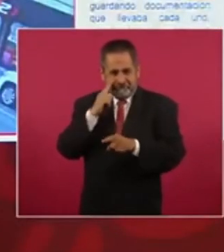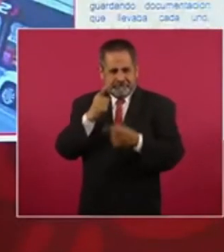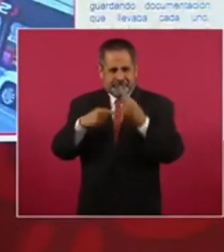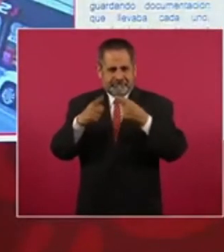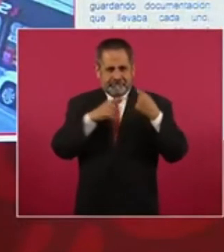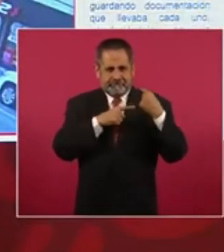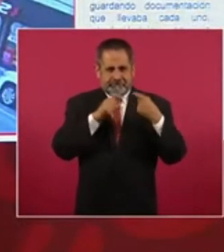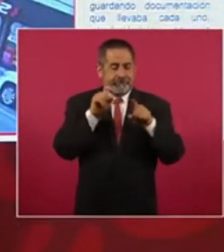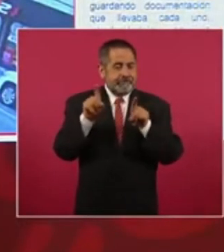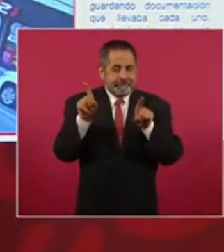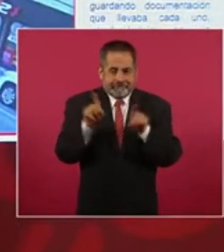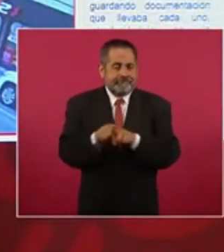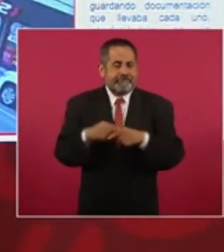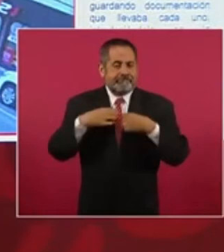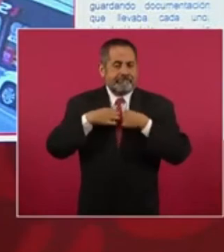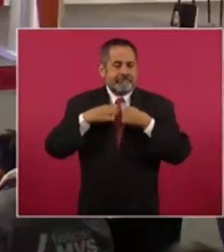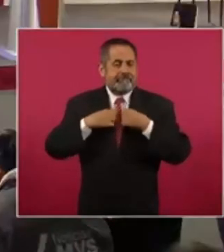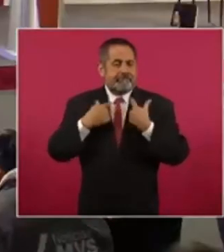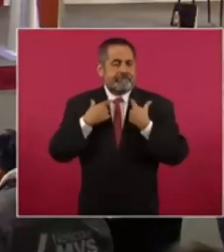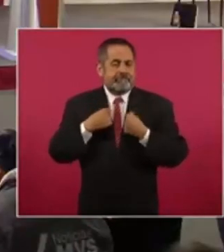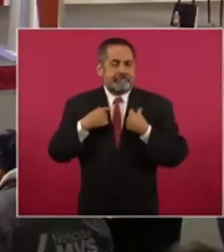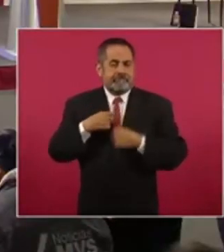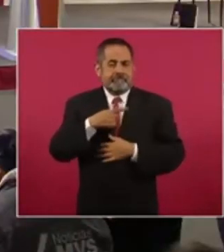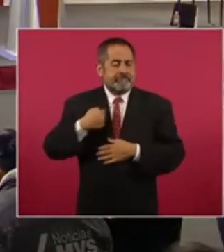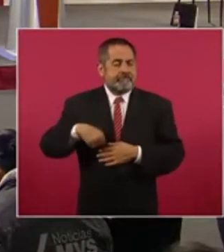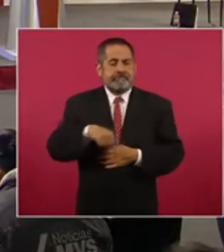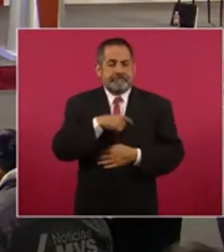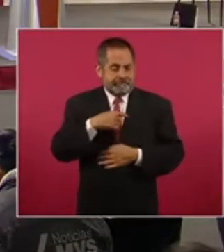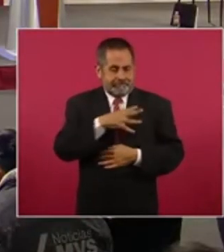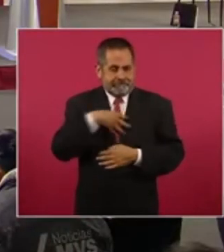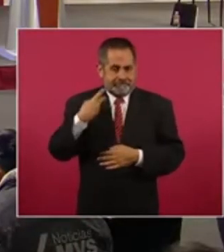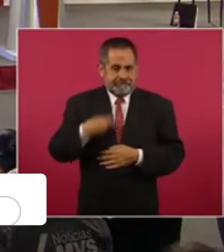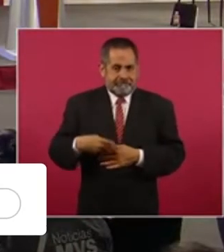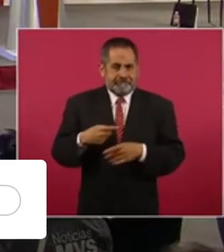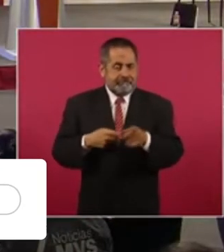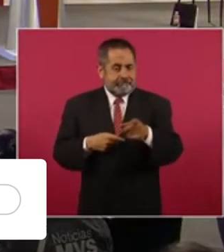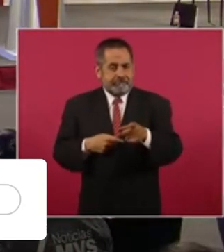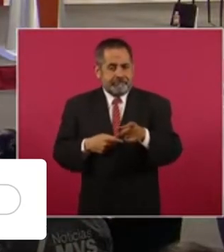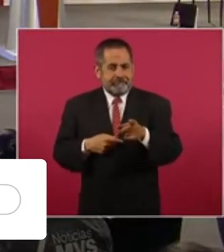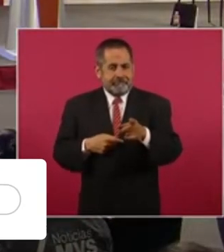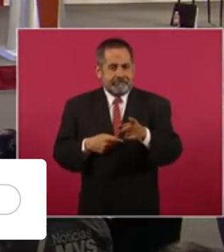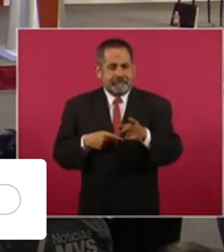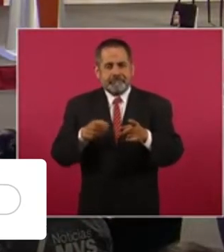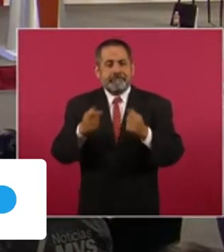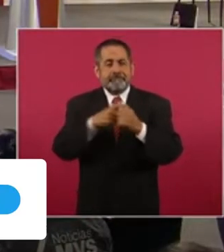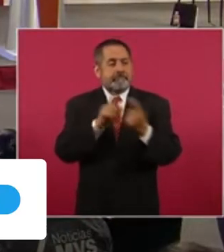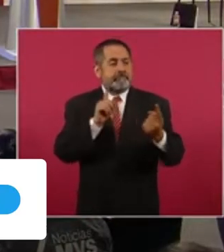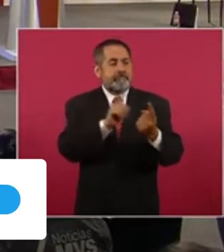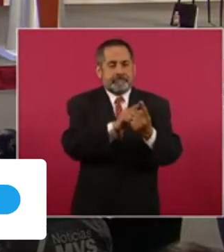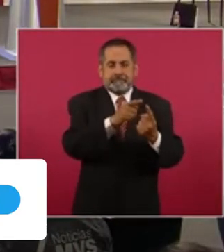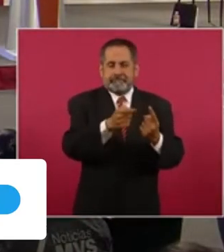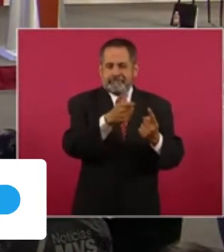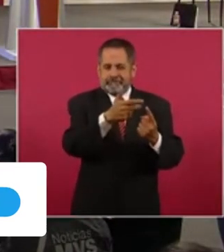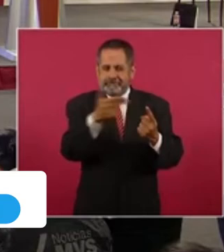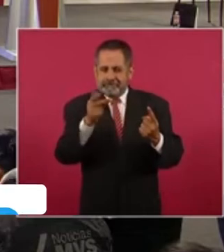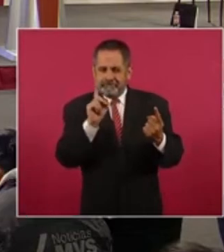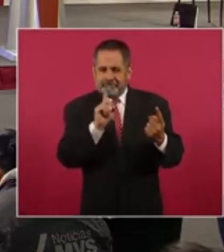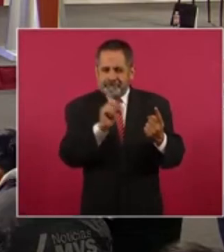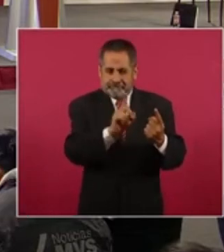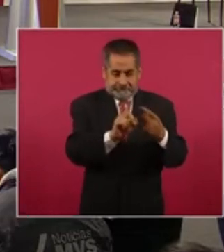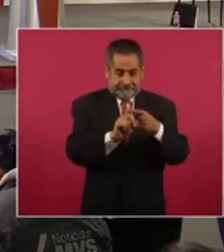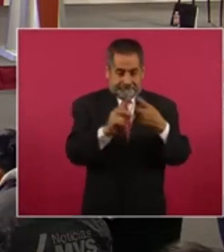favor, que es la misma que está aquí cuando Viridiana se acercó al Hotel Bienvenido. Siguiente.